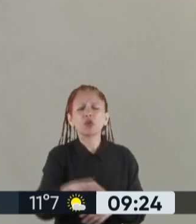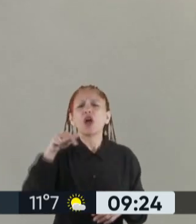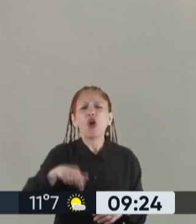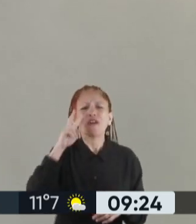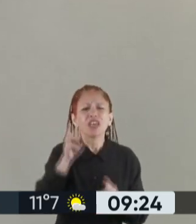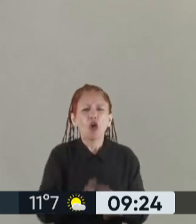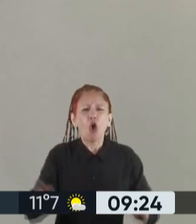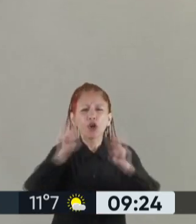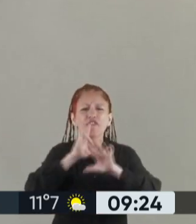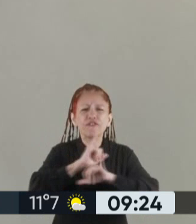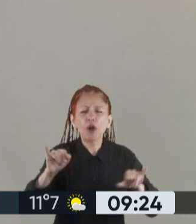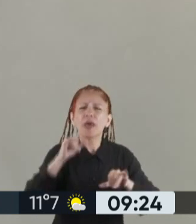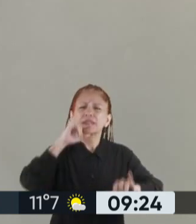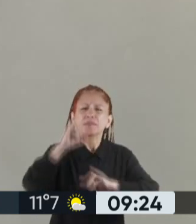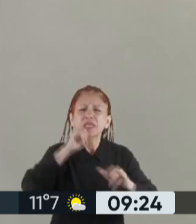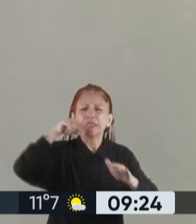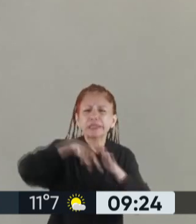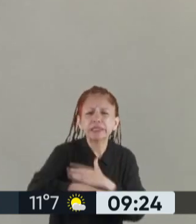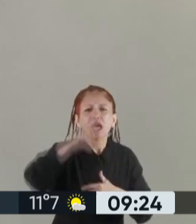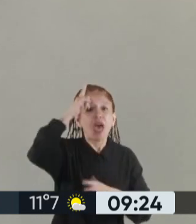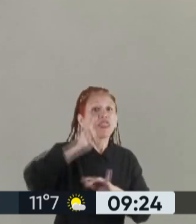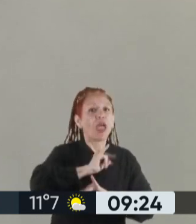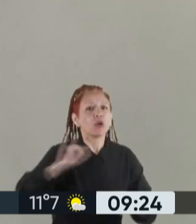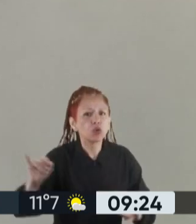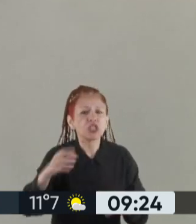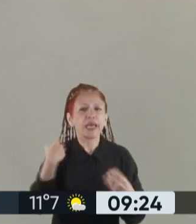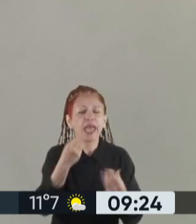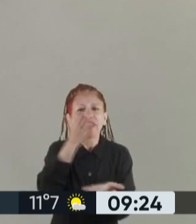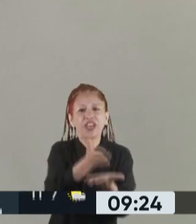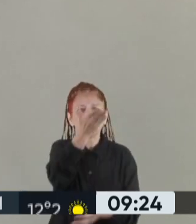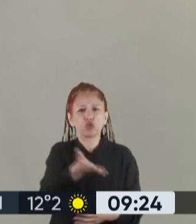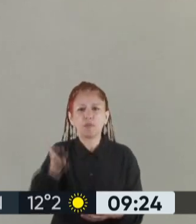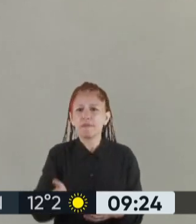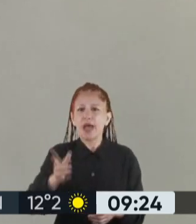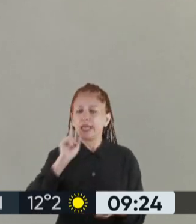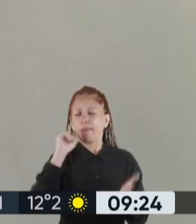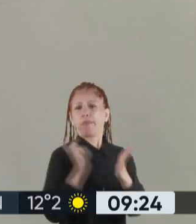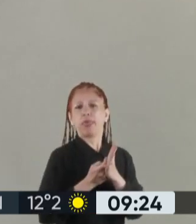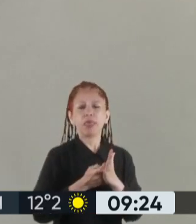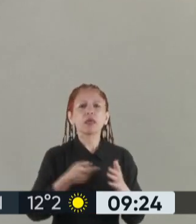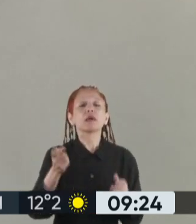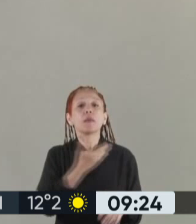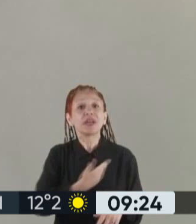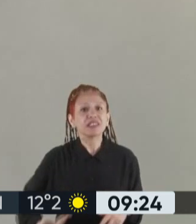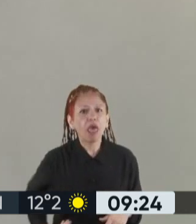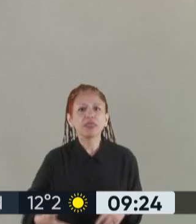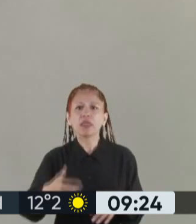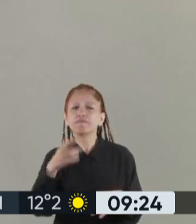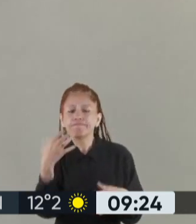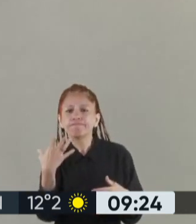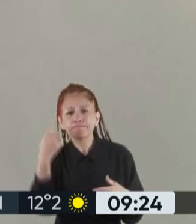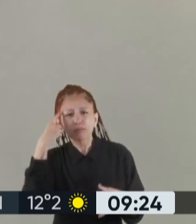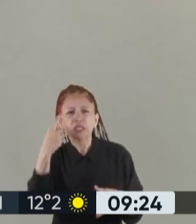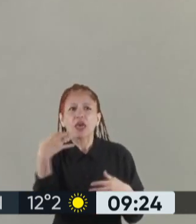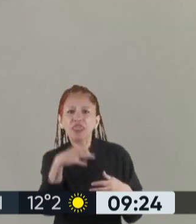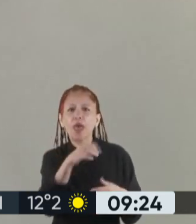que detalla o amplía denuncias vinculadas a violaciones de los derechos humanos. Si el presidente entiende que hay una mejora o no con respecto a la situación